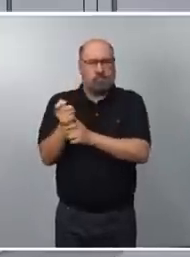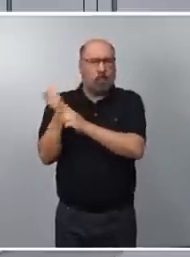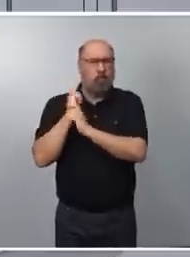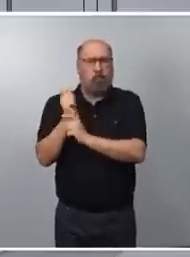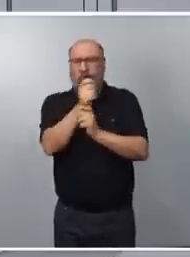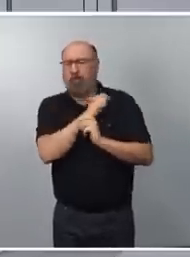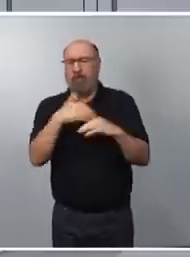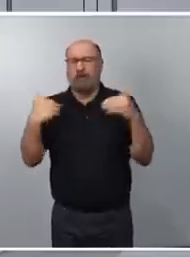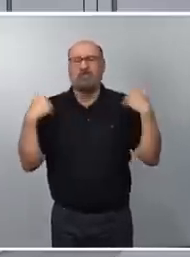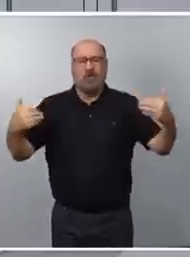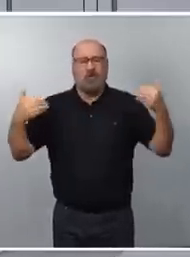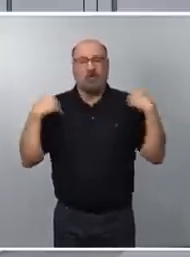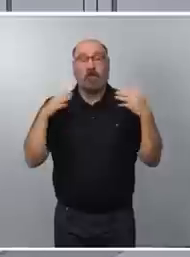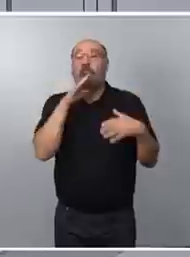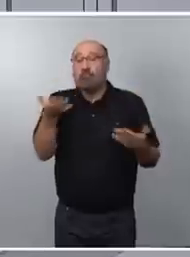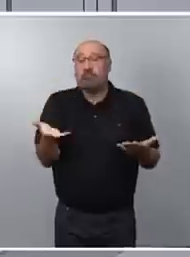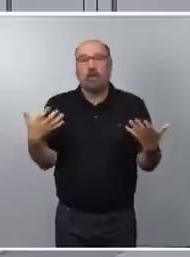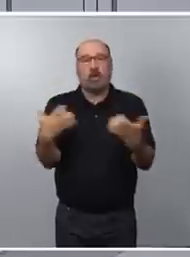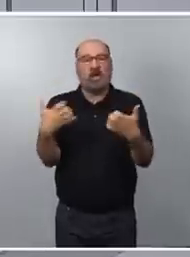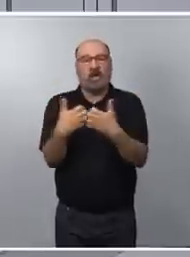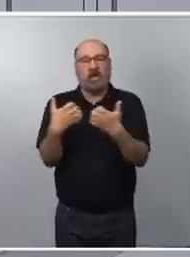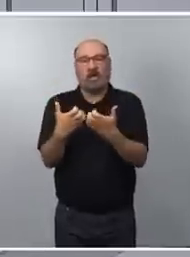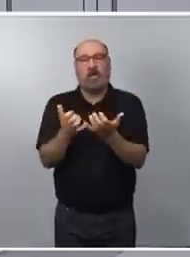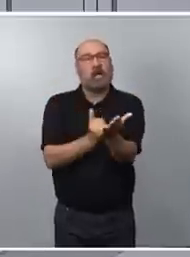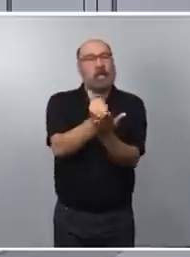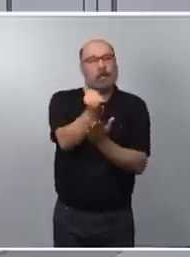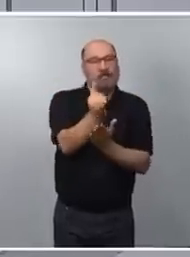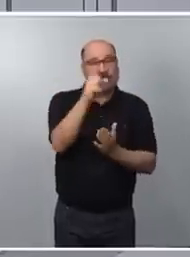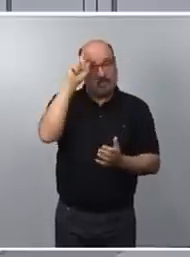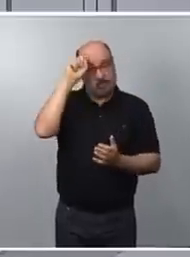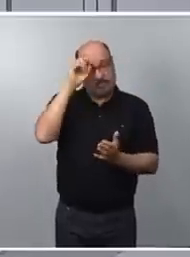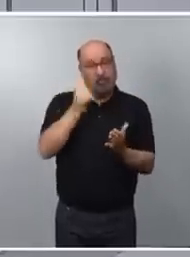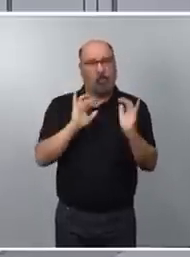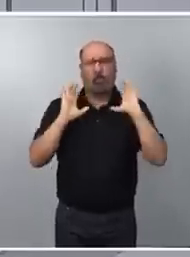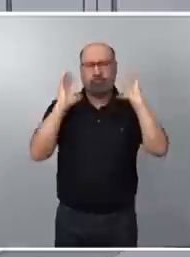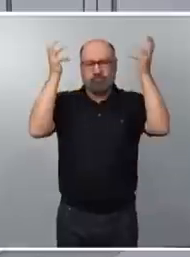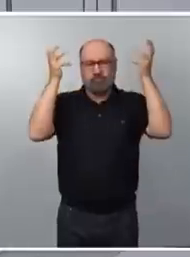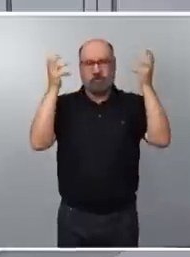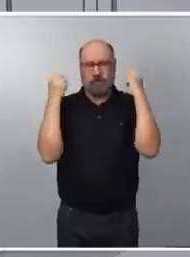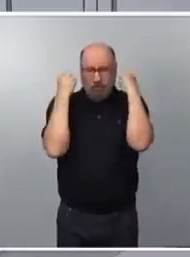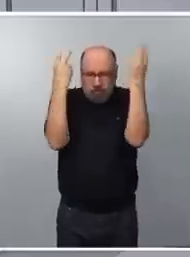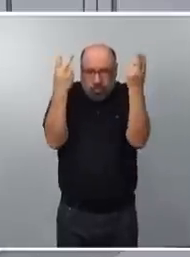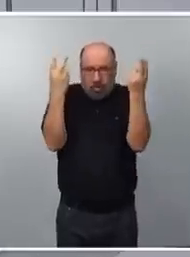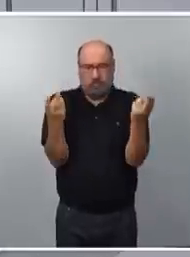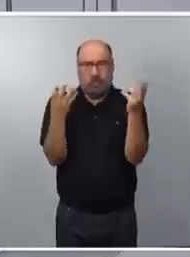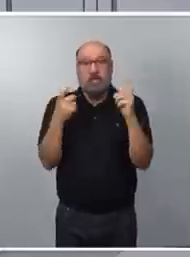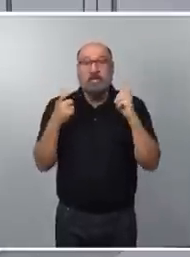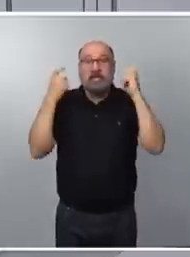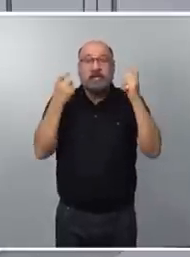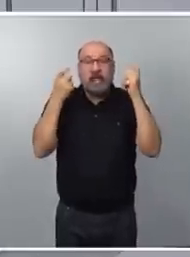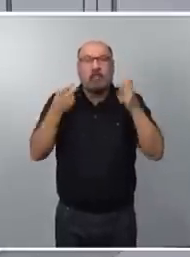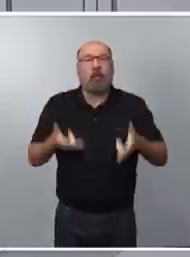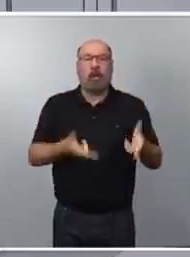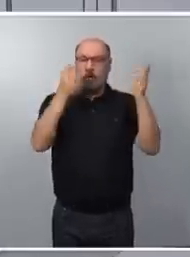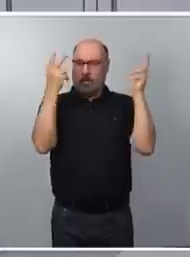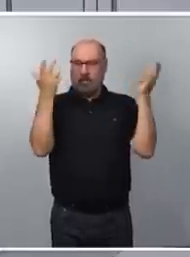Por eso los pueblos se levantaban. Las guerras campesinas en Europa fueron la expresión de un intento de liberación